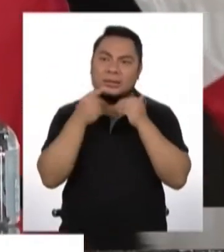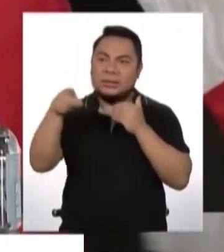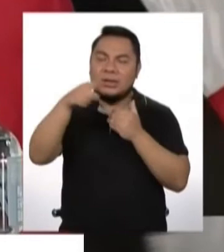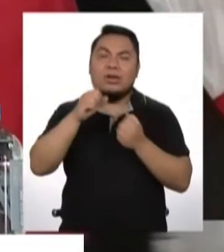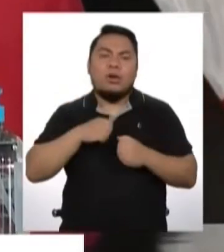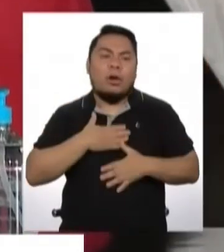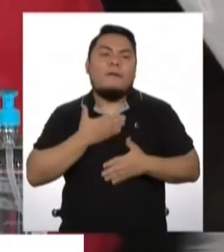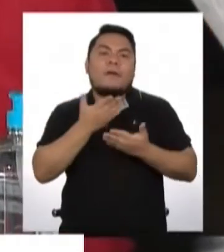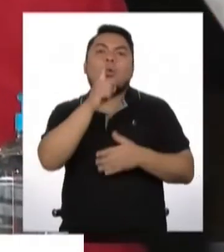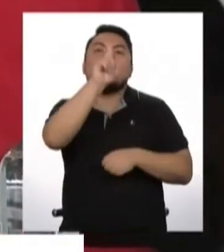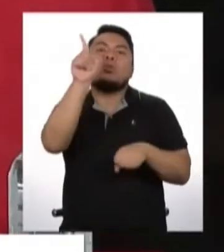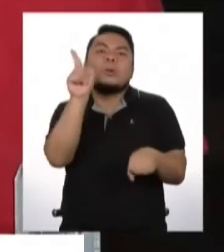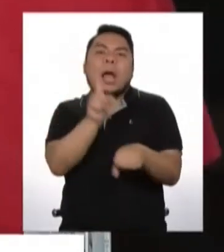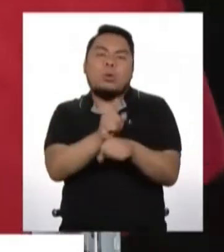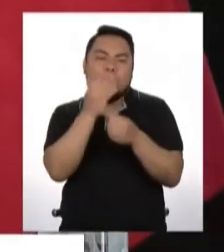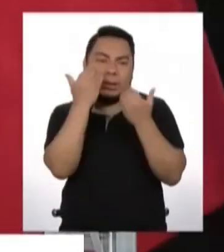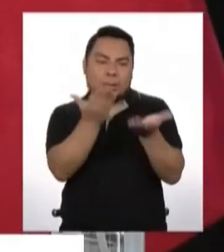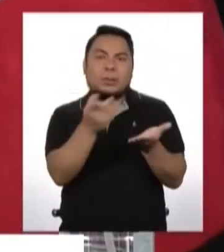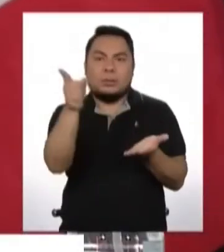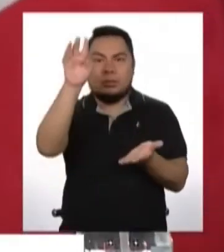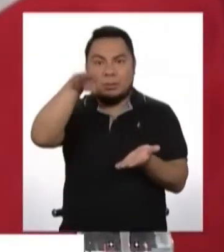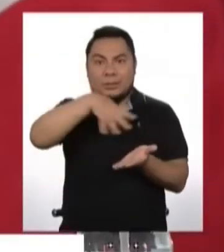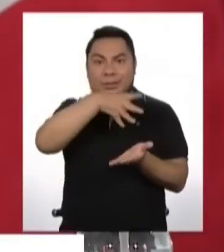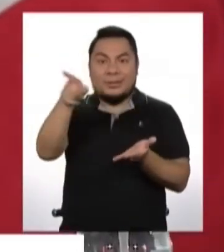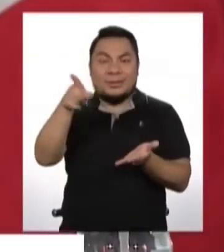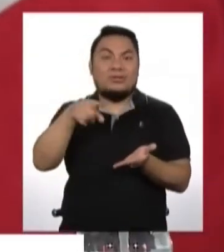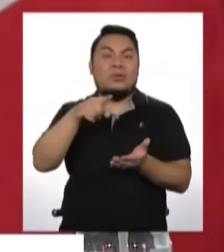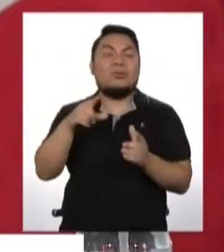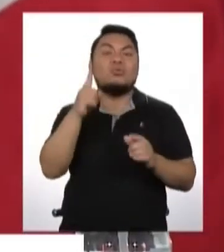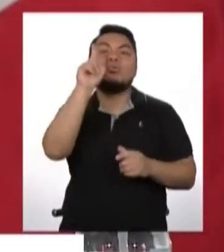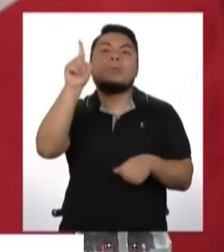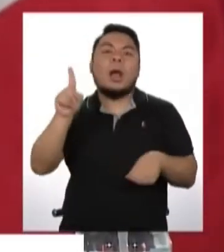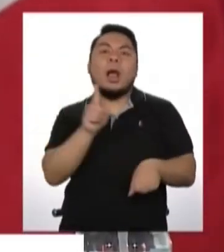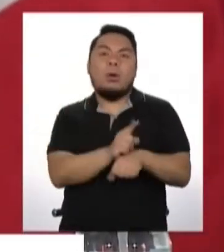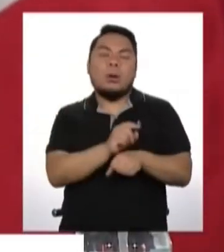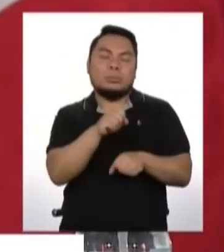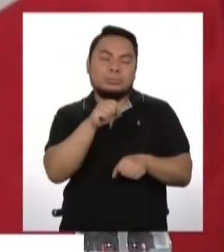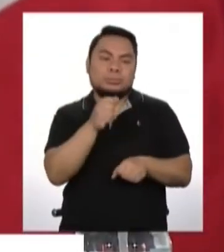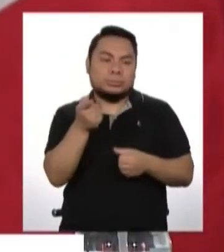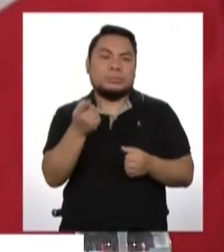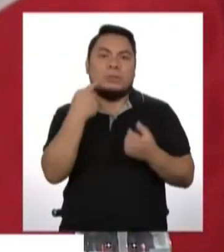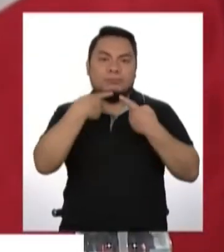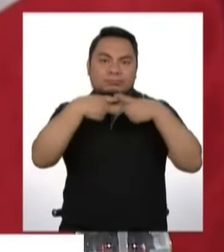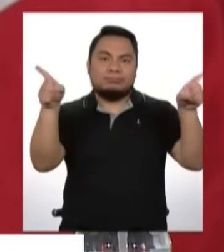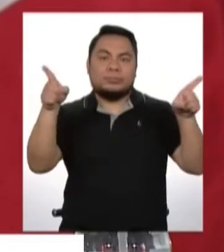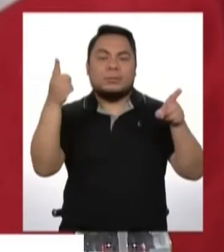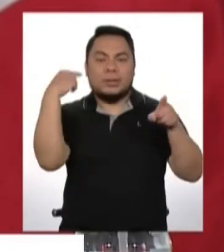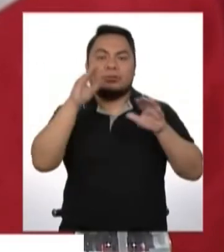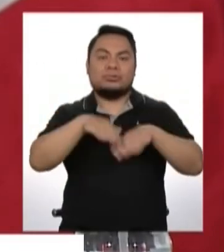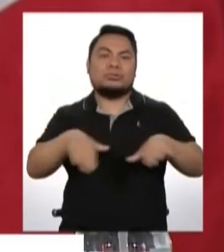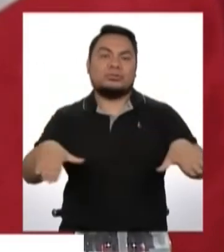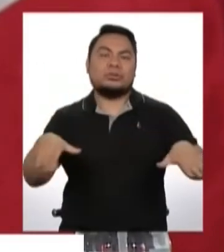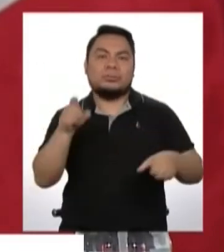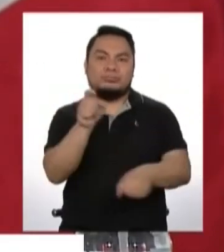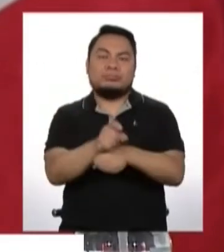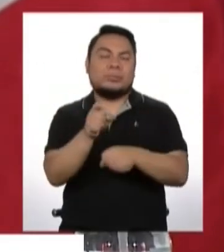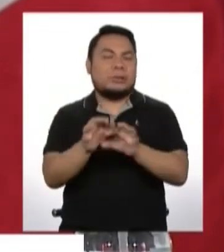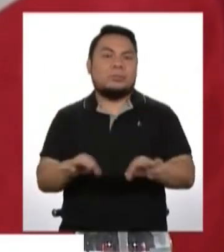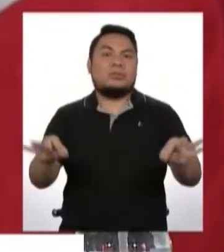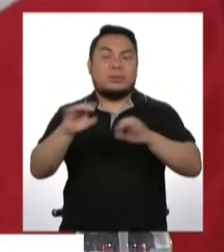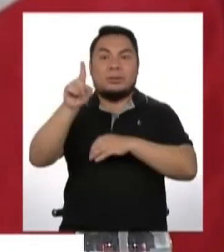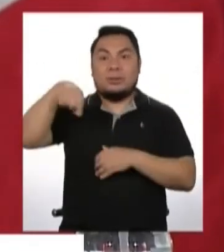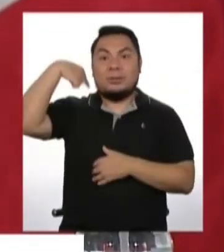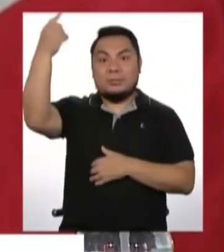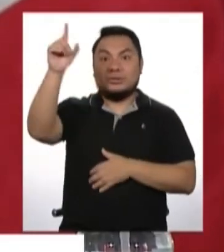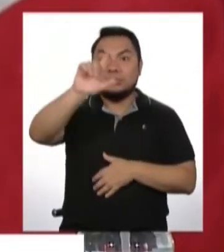ofrecido esta hora diaria de su programación comercial para la educación de la niñez, que es tan importante. Así que a partir del